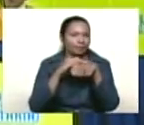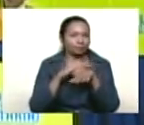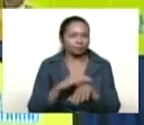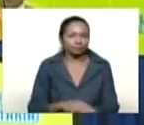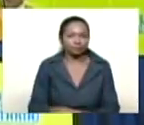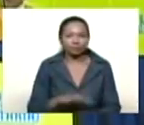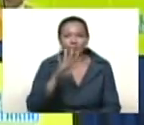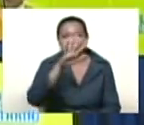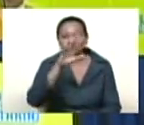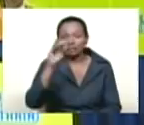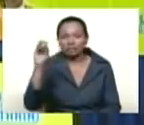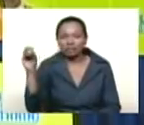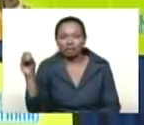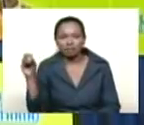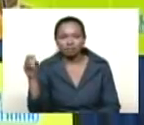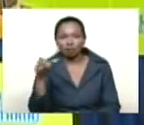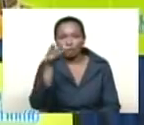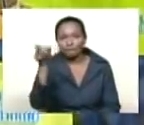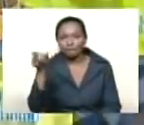500 soldados de la salud,